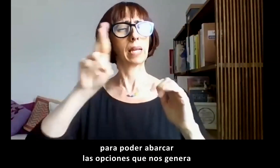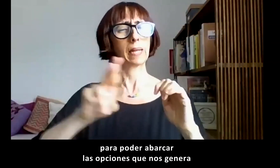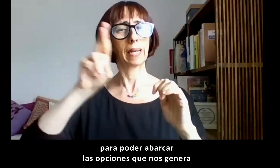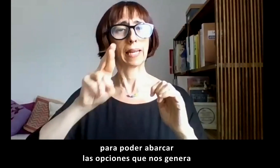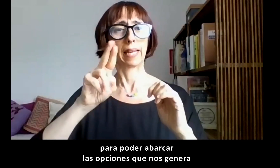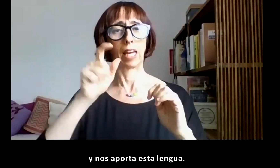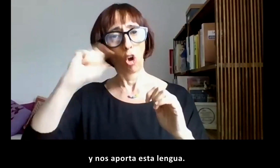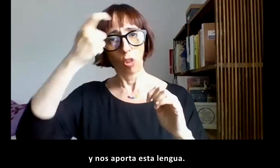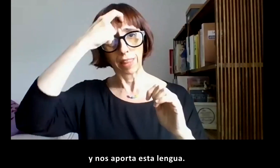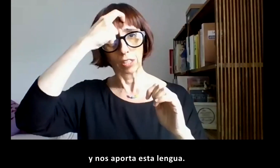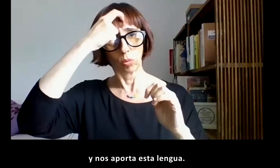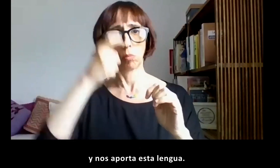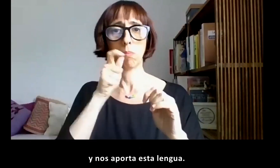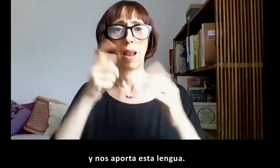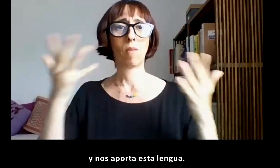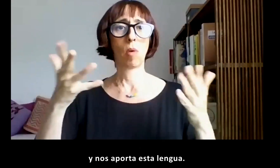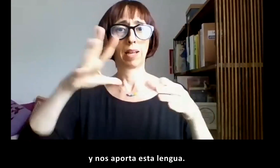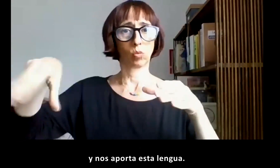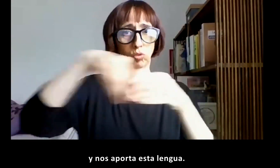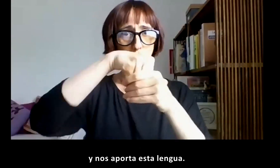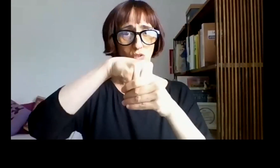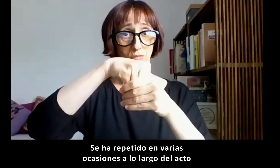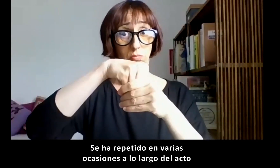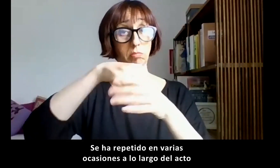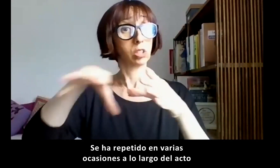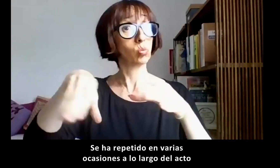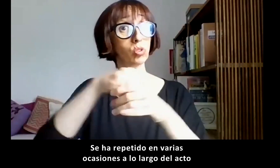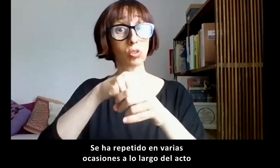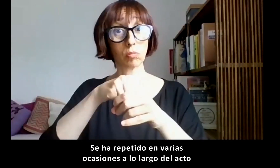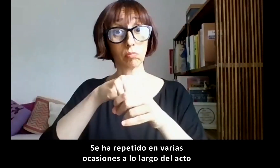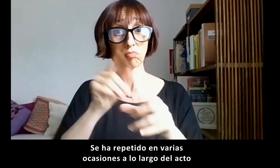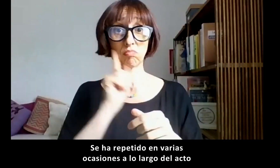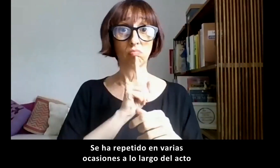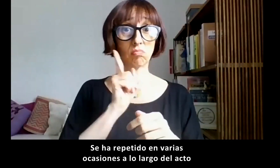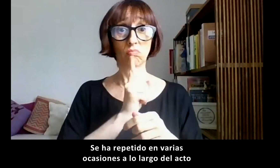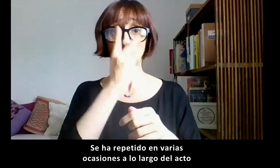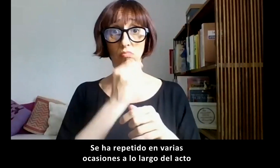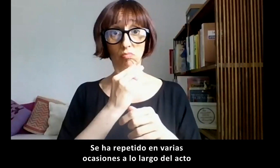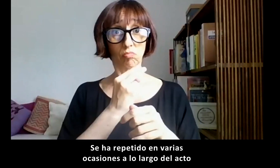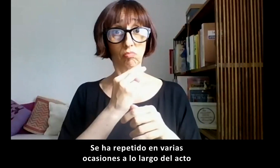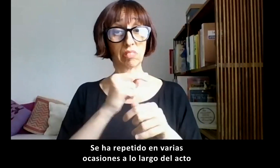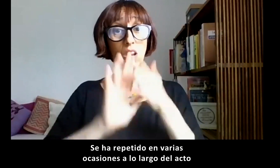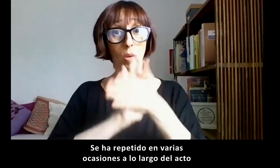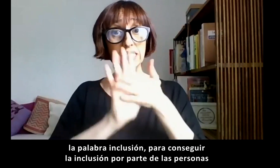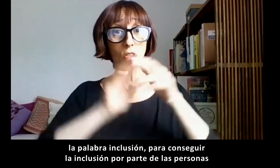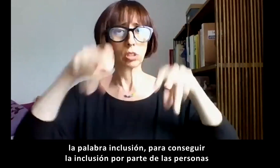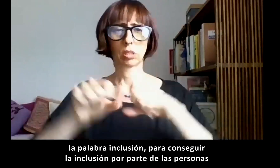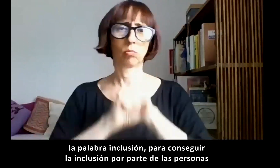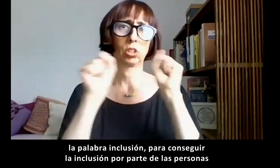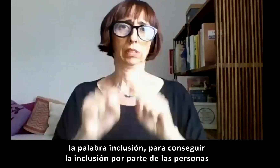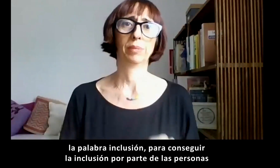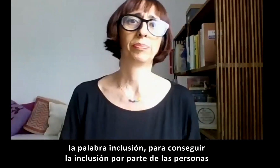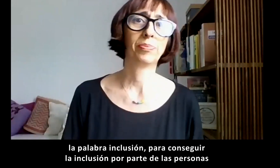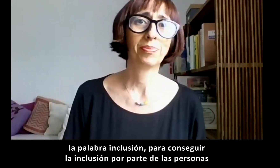genera y que nos aporta esta lengua. Se ha repetido en varias ocasiones a lo largo de este acto la palabra